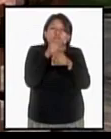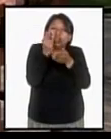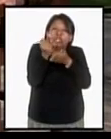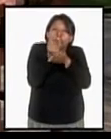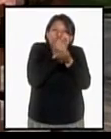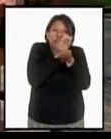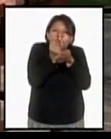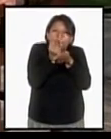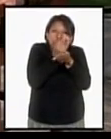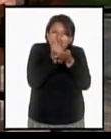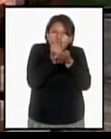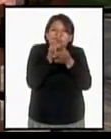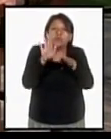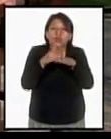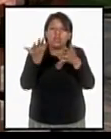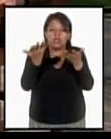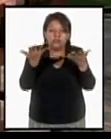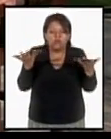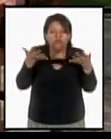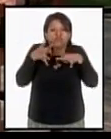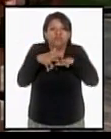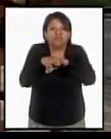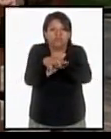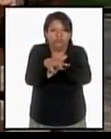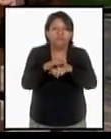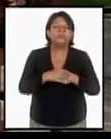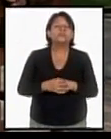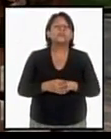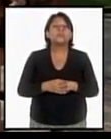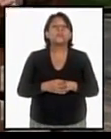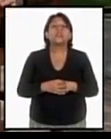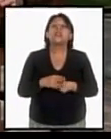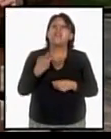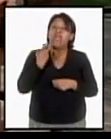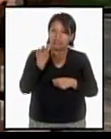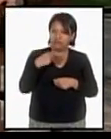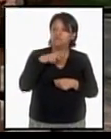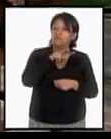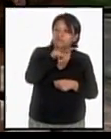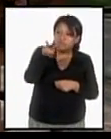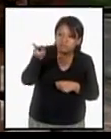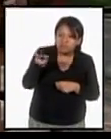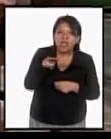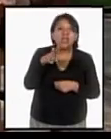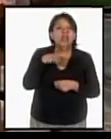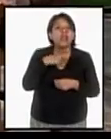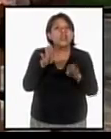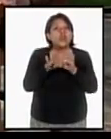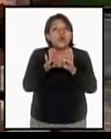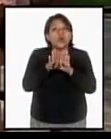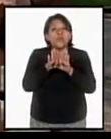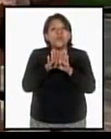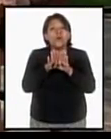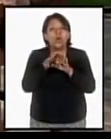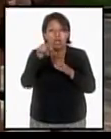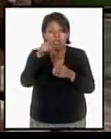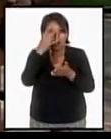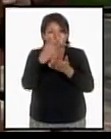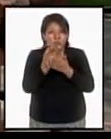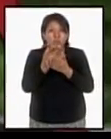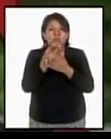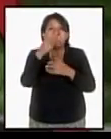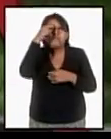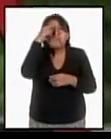este mestizaje contemporáneo, digamos. Eso es, lo hemos visto nosotros, ¿no? De alguna manera hay muchos Méxicos, no solo un México, pero hay